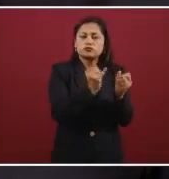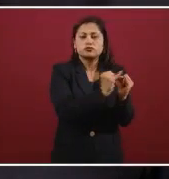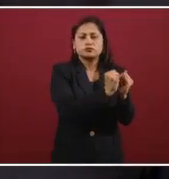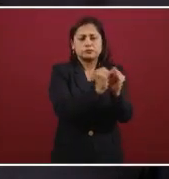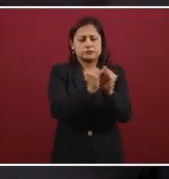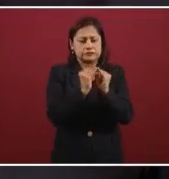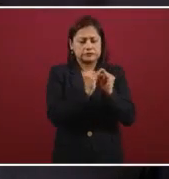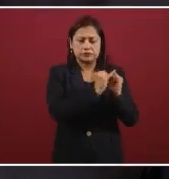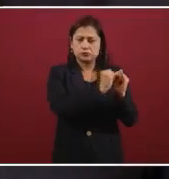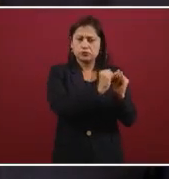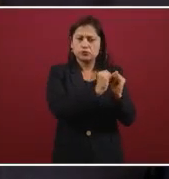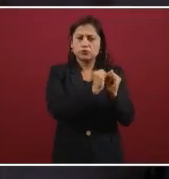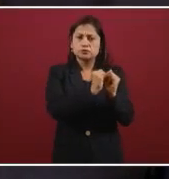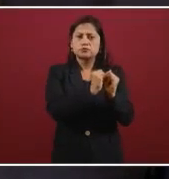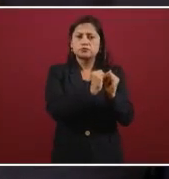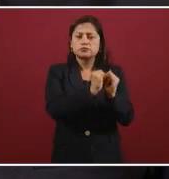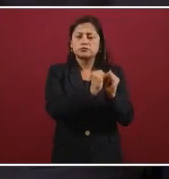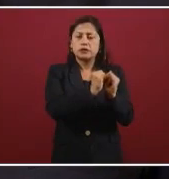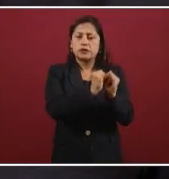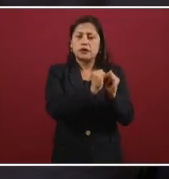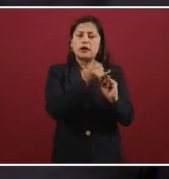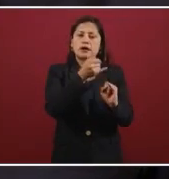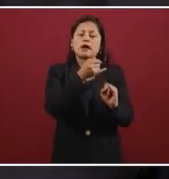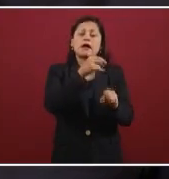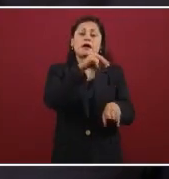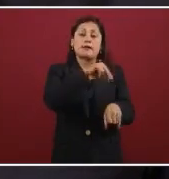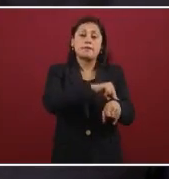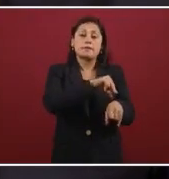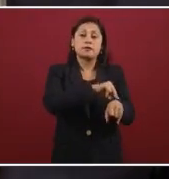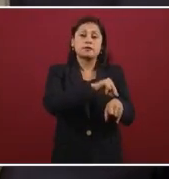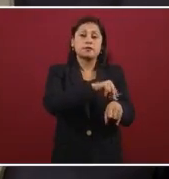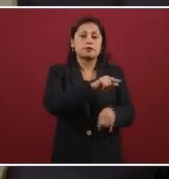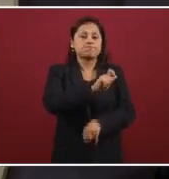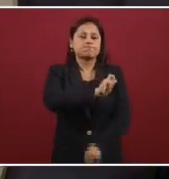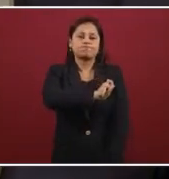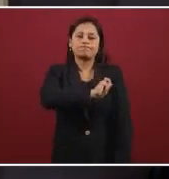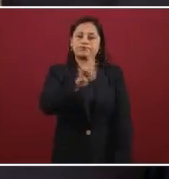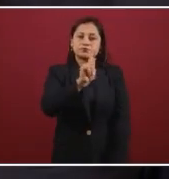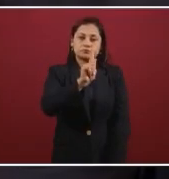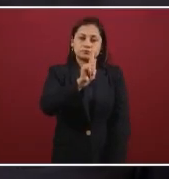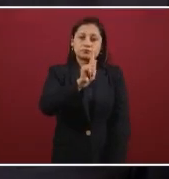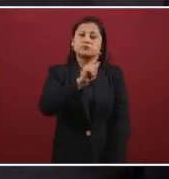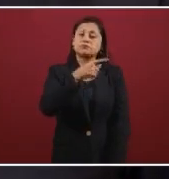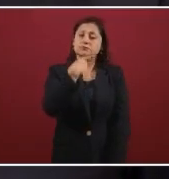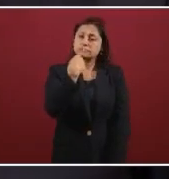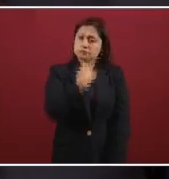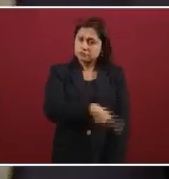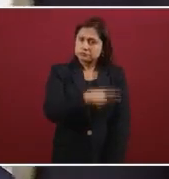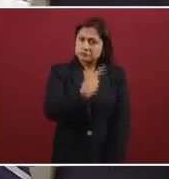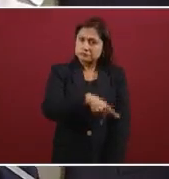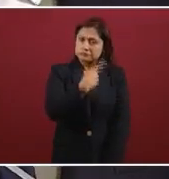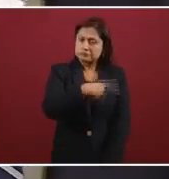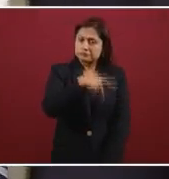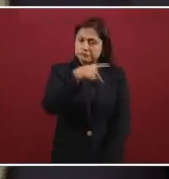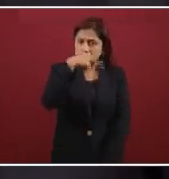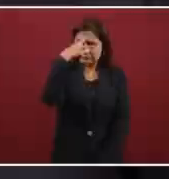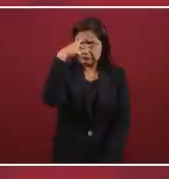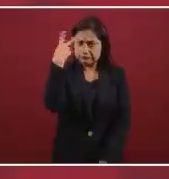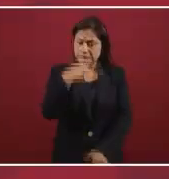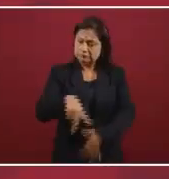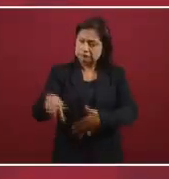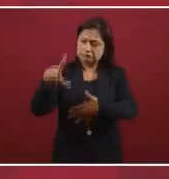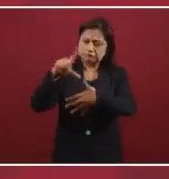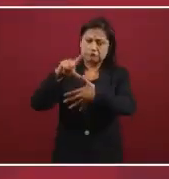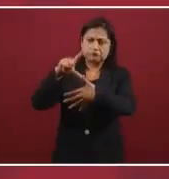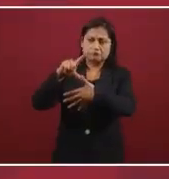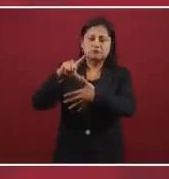de medicina son de los mejores institutos de América Latina y del mundo.